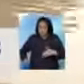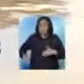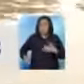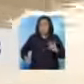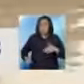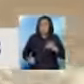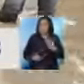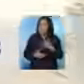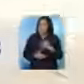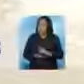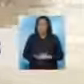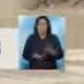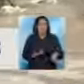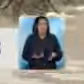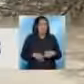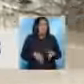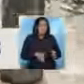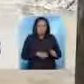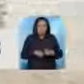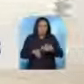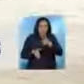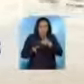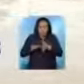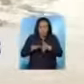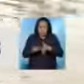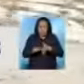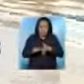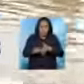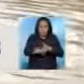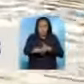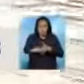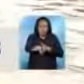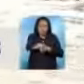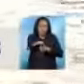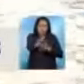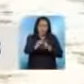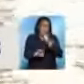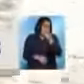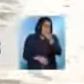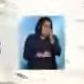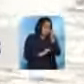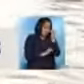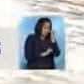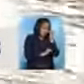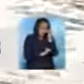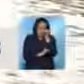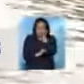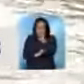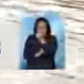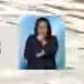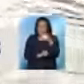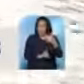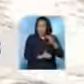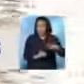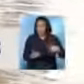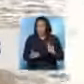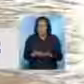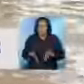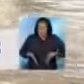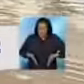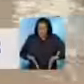está avanzando mucho más las aguas que puede, si la cámara de Cristian Luque puede panear, por ejemplo, ya está llegando a todo lo largo de